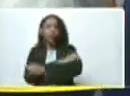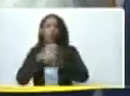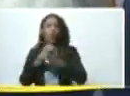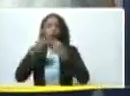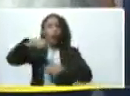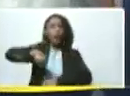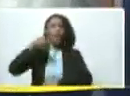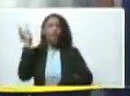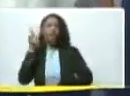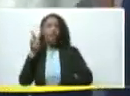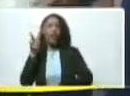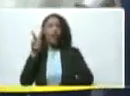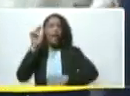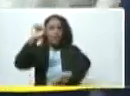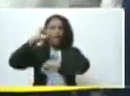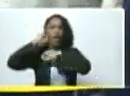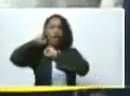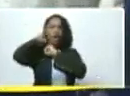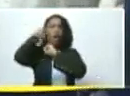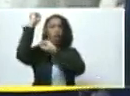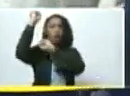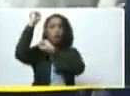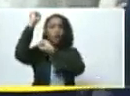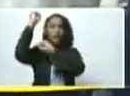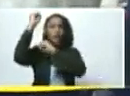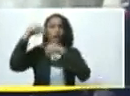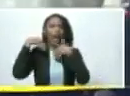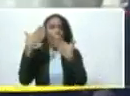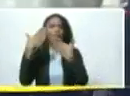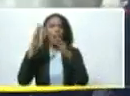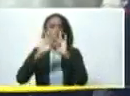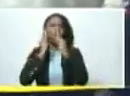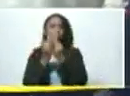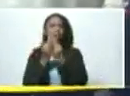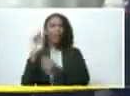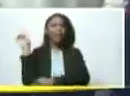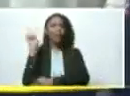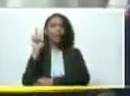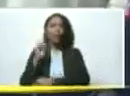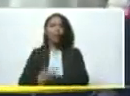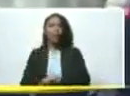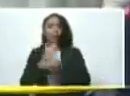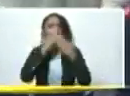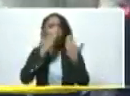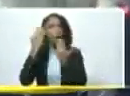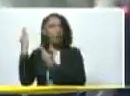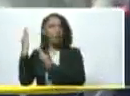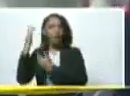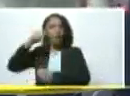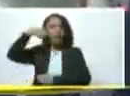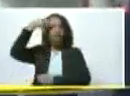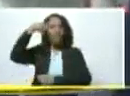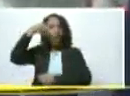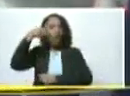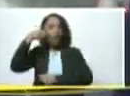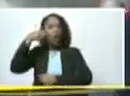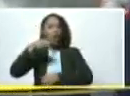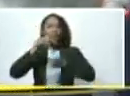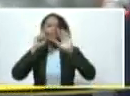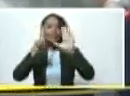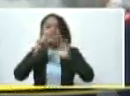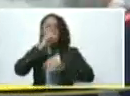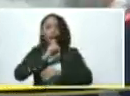Venezuela, y el triunfador es la familia de Venezuela. Vamos a ver este video,